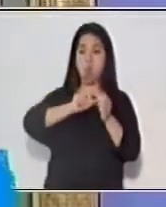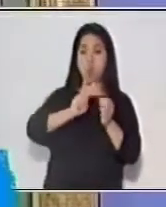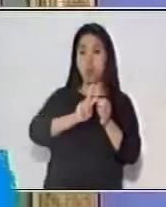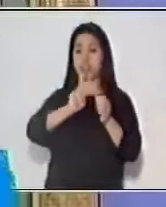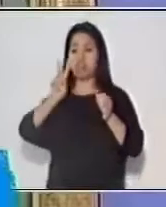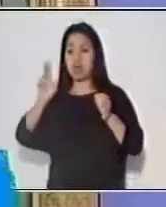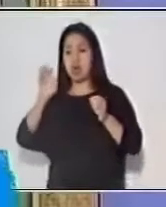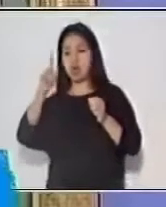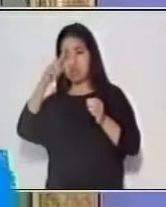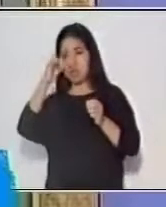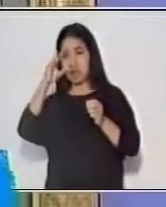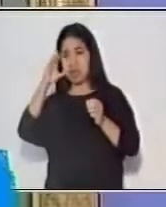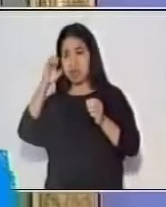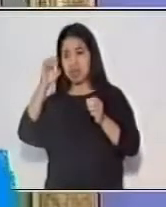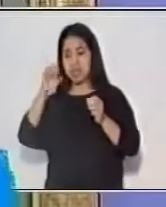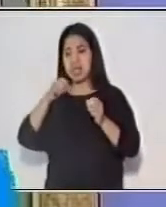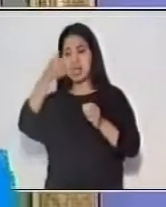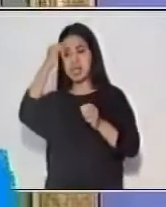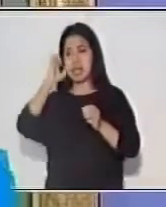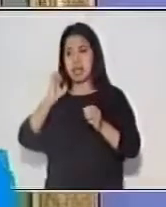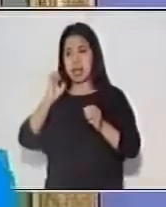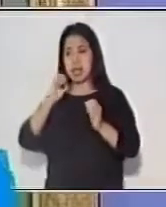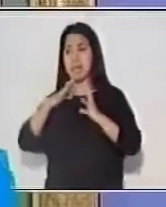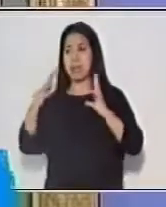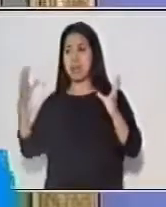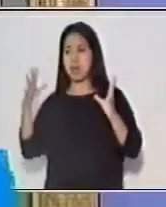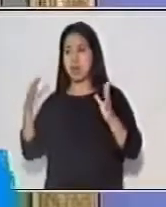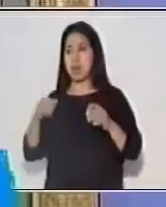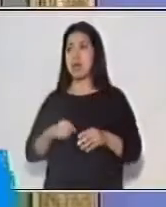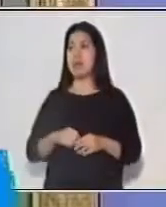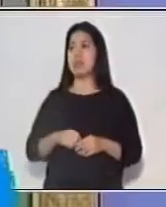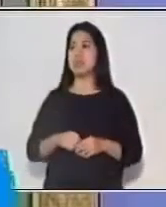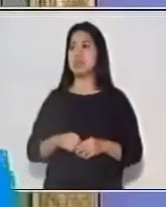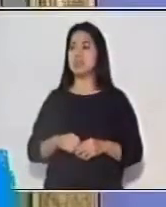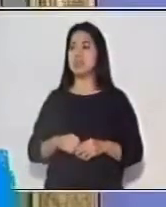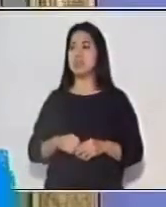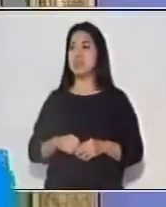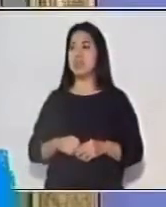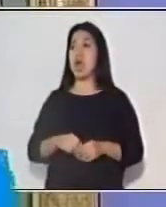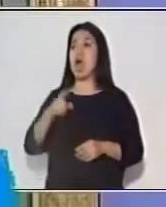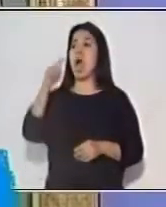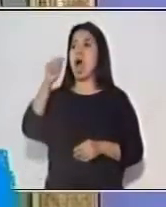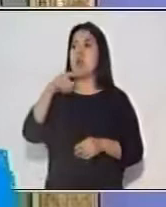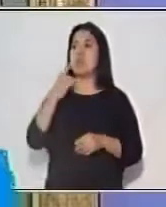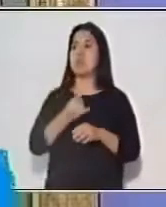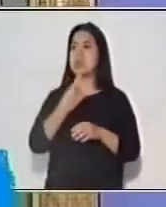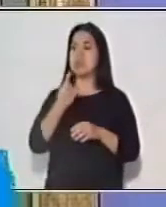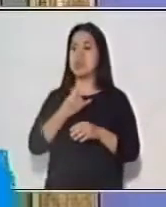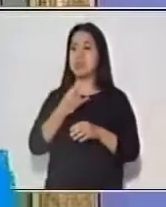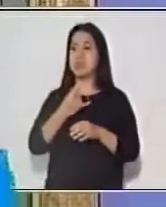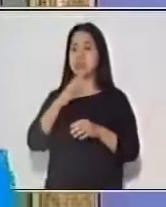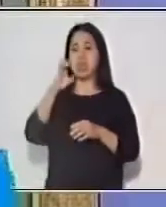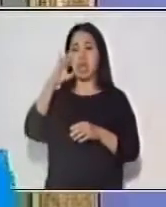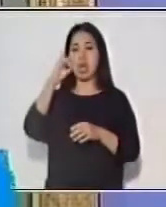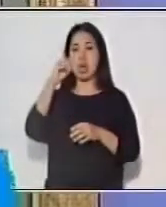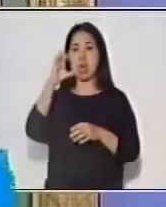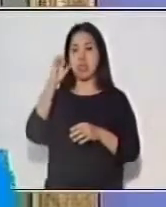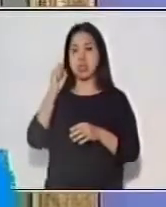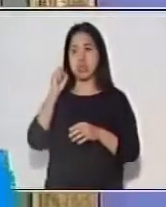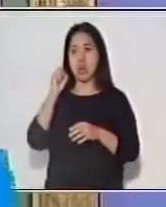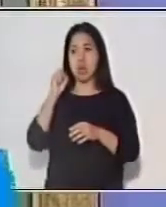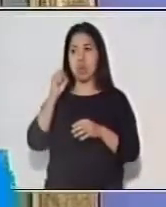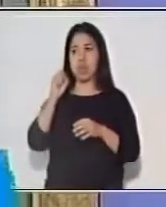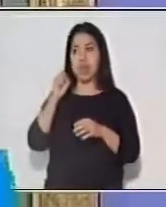mayor, 384.000 kilómetros. Ahora utilicemos la ecuación de excentricidad.